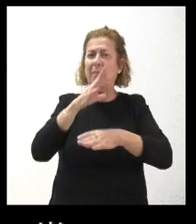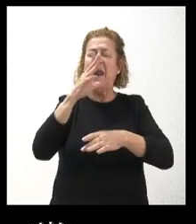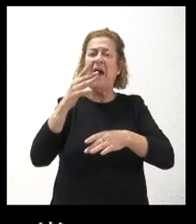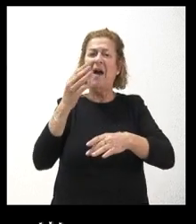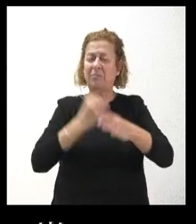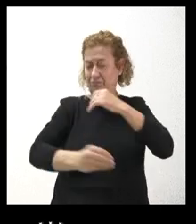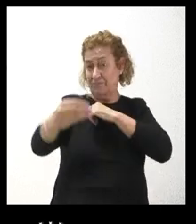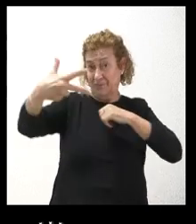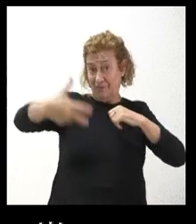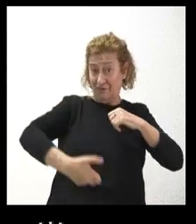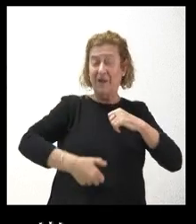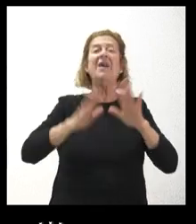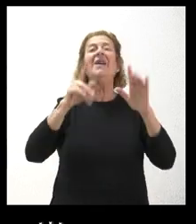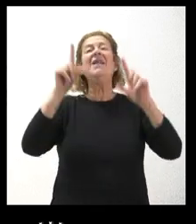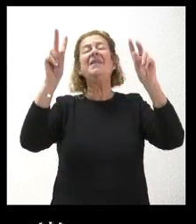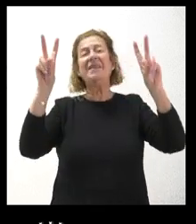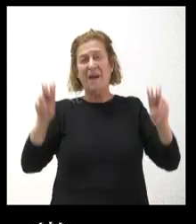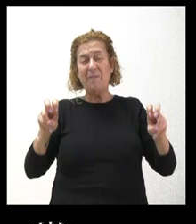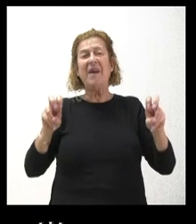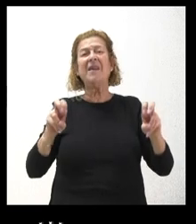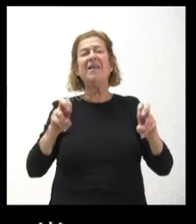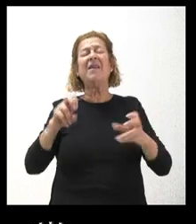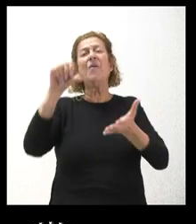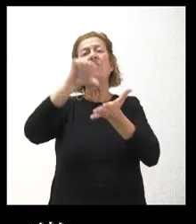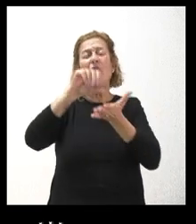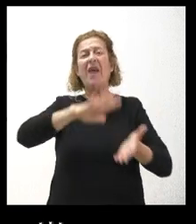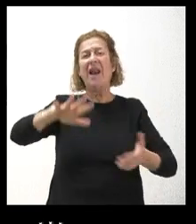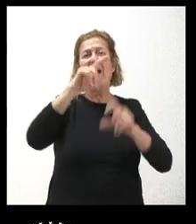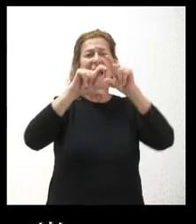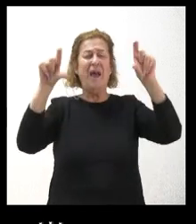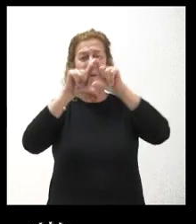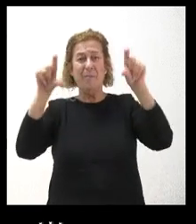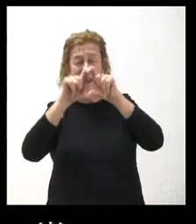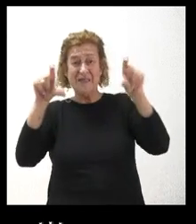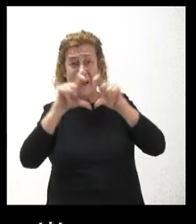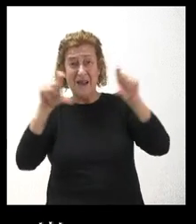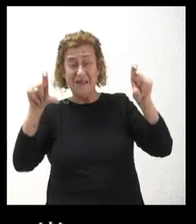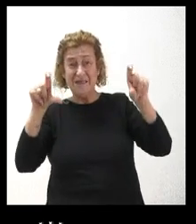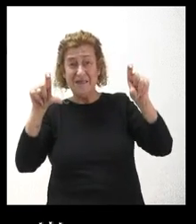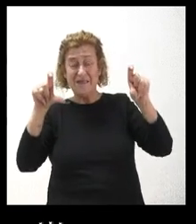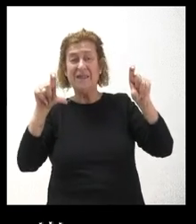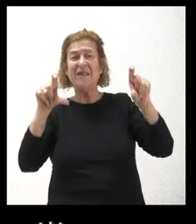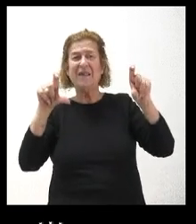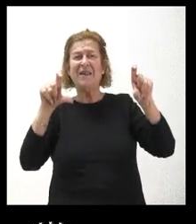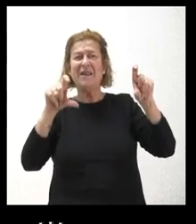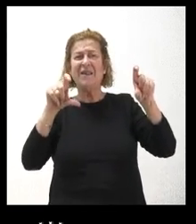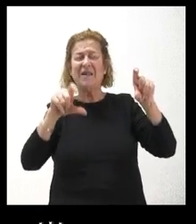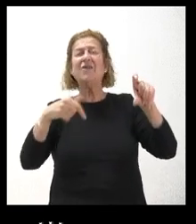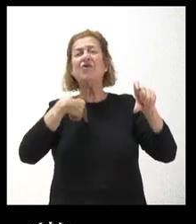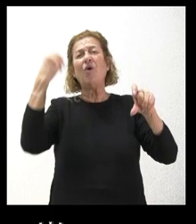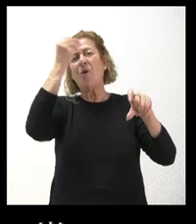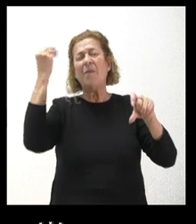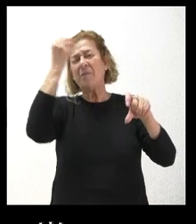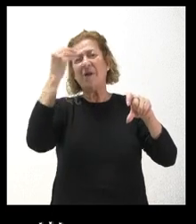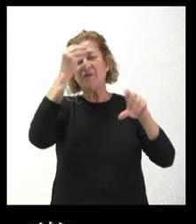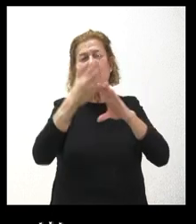y luego respecto a la a la sede social de las empresas H eh yo creo que